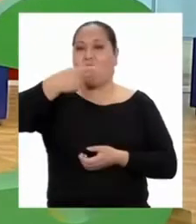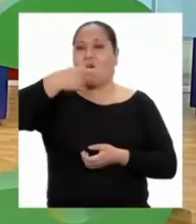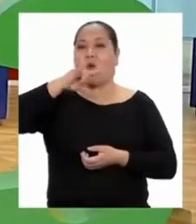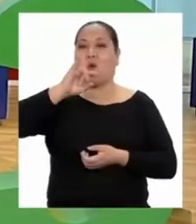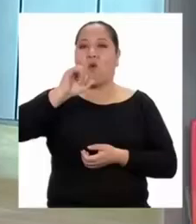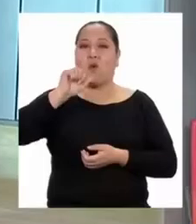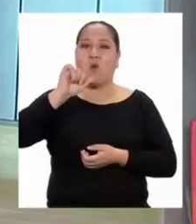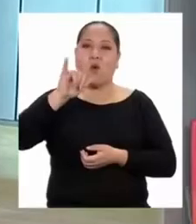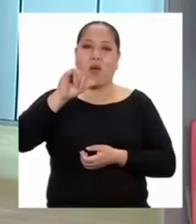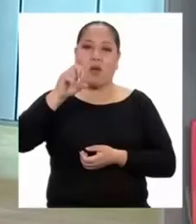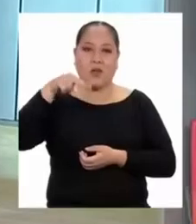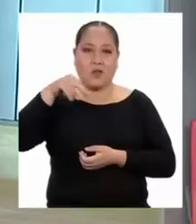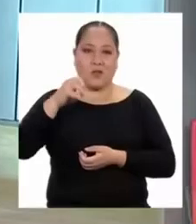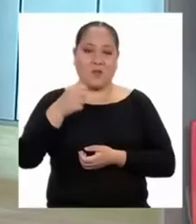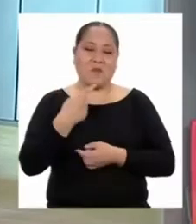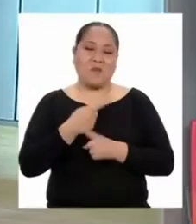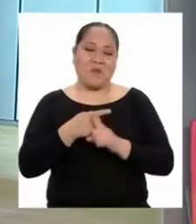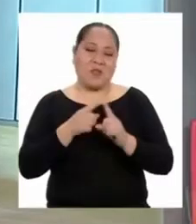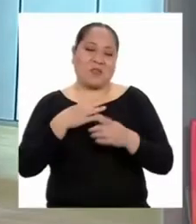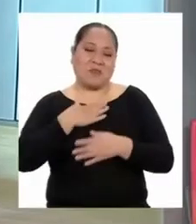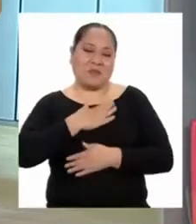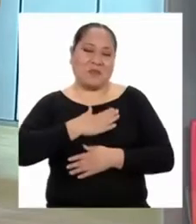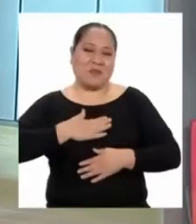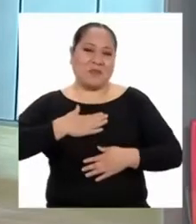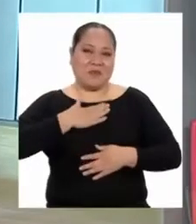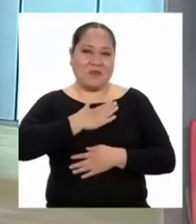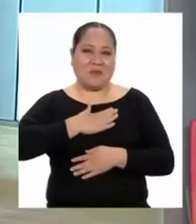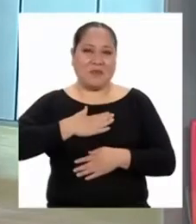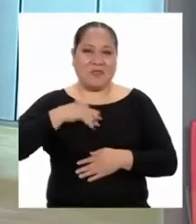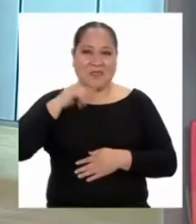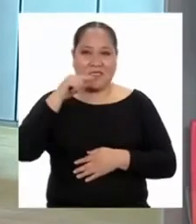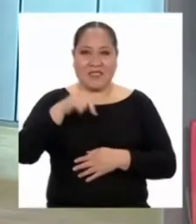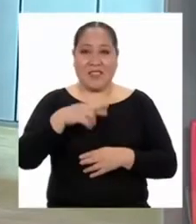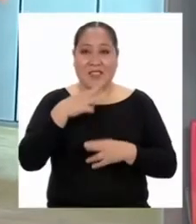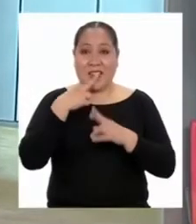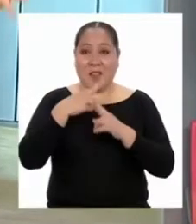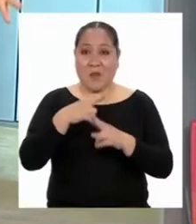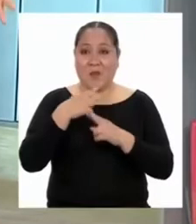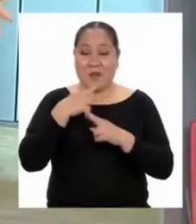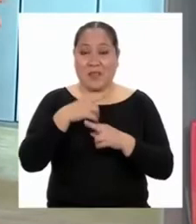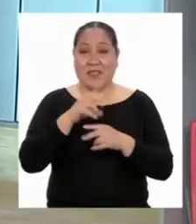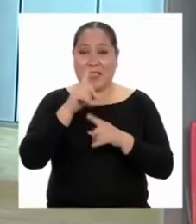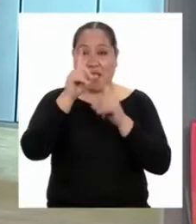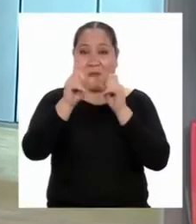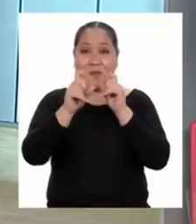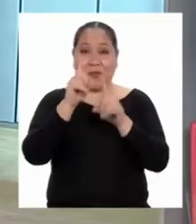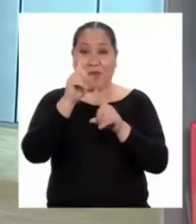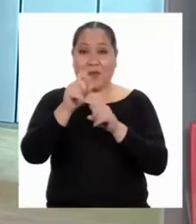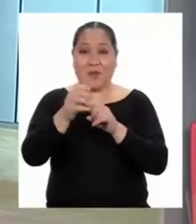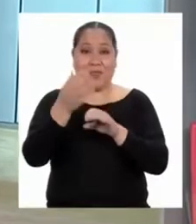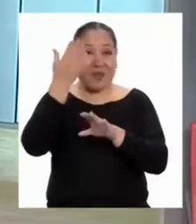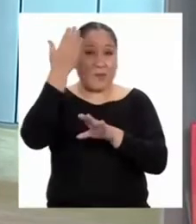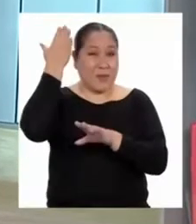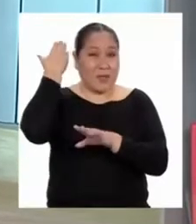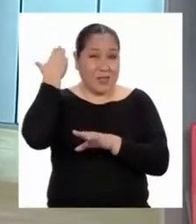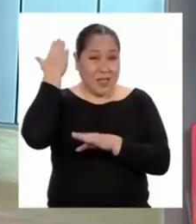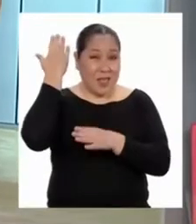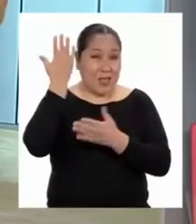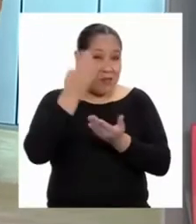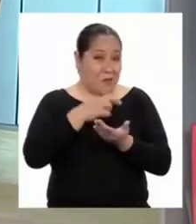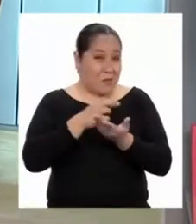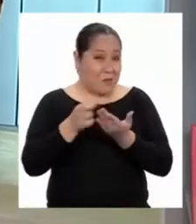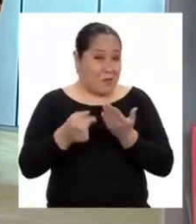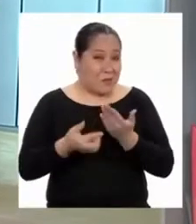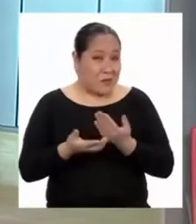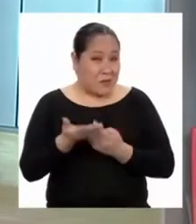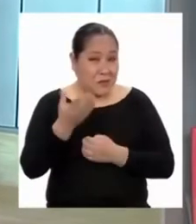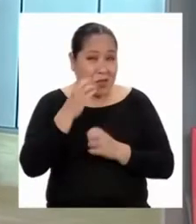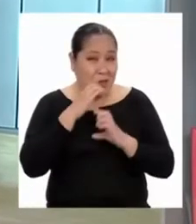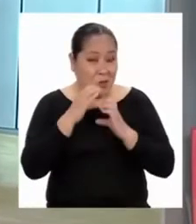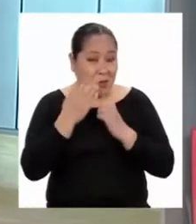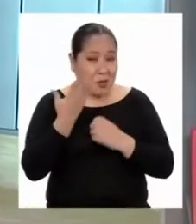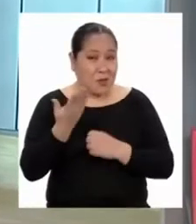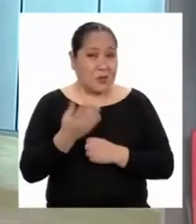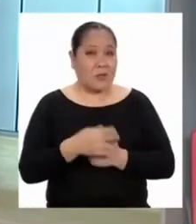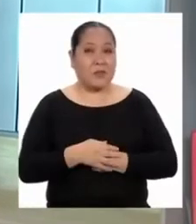harto. Bueno, ¿tienen sus respuestas a la pregunta que se dejó pendiente en el programa pasado de